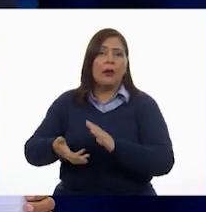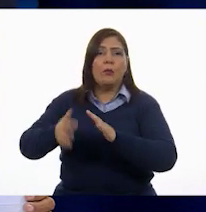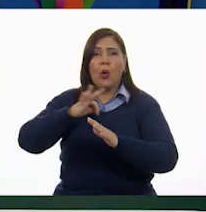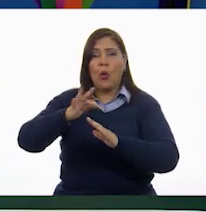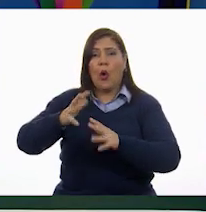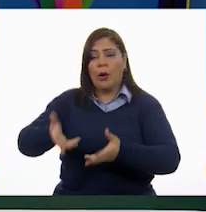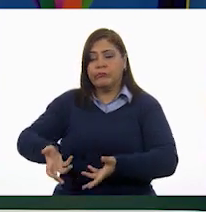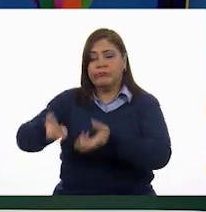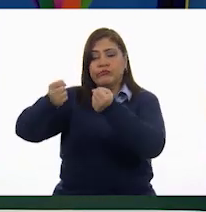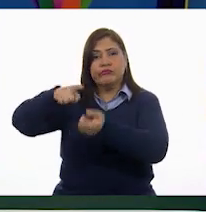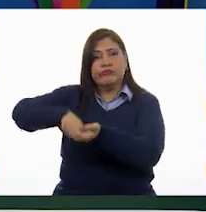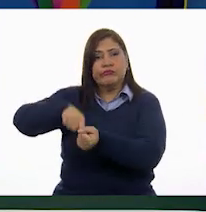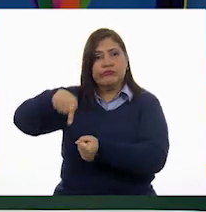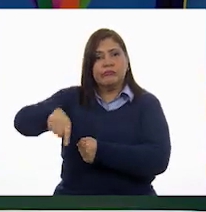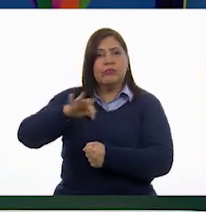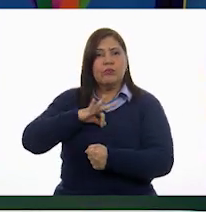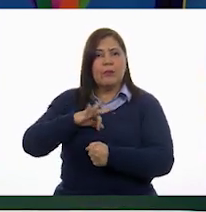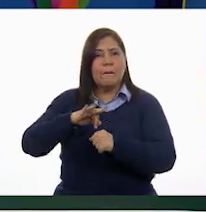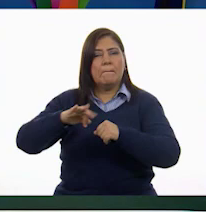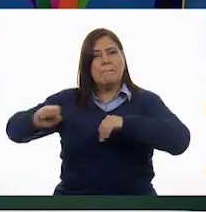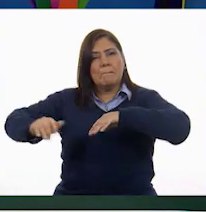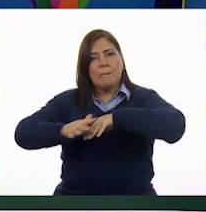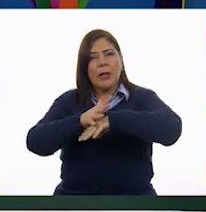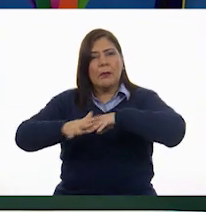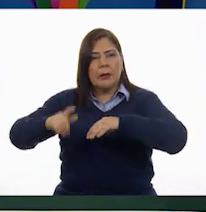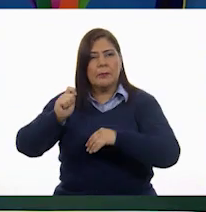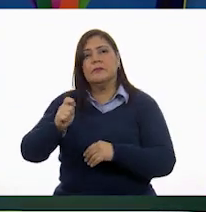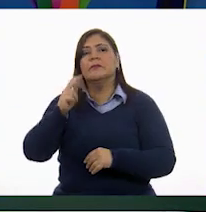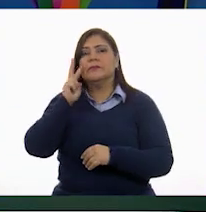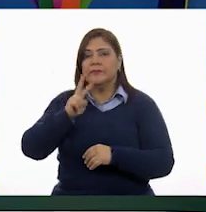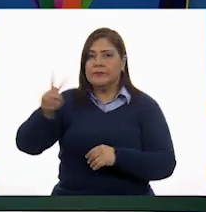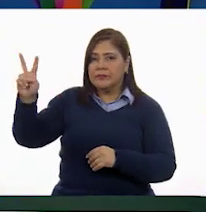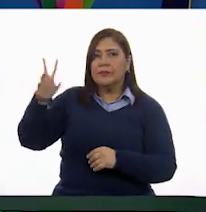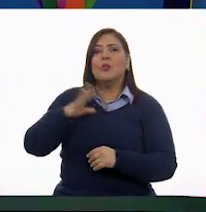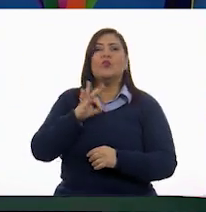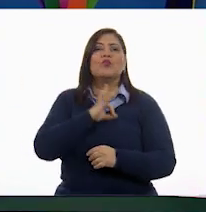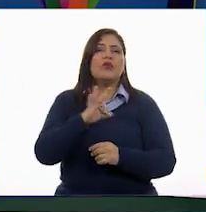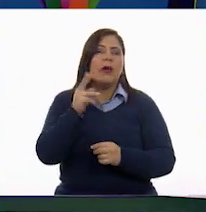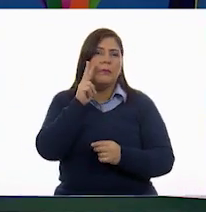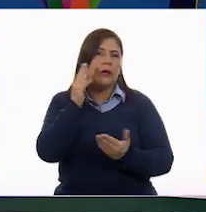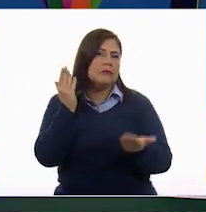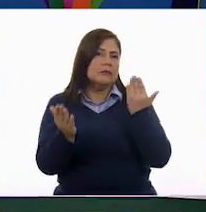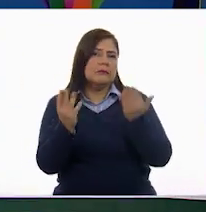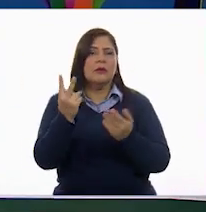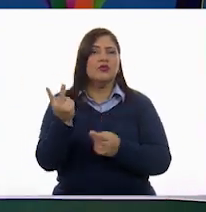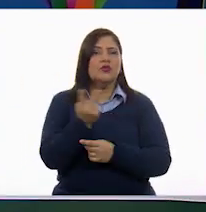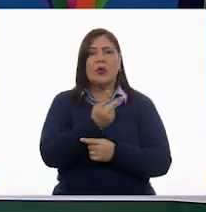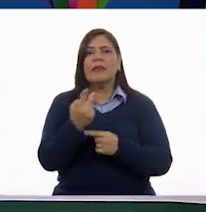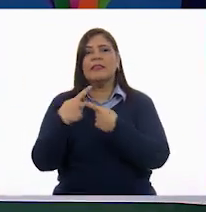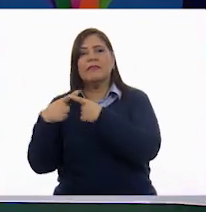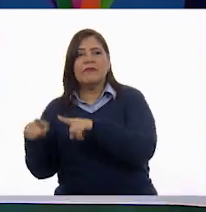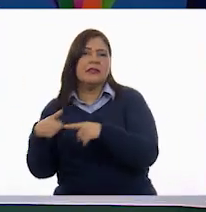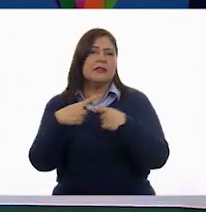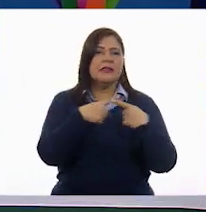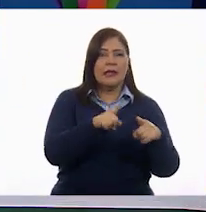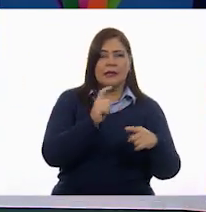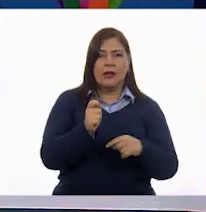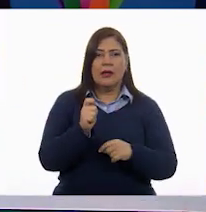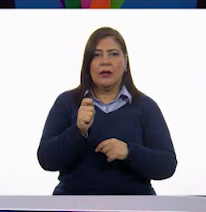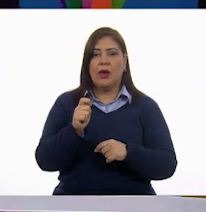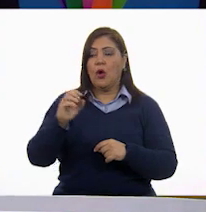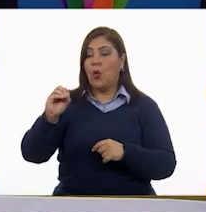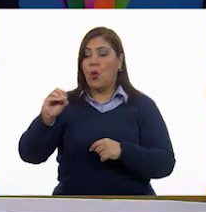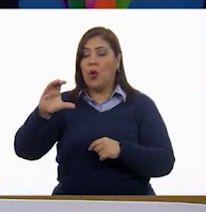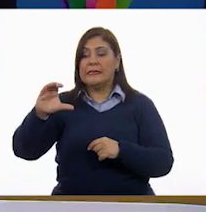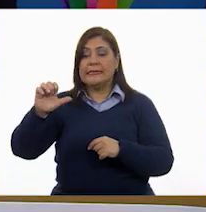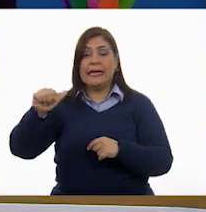Y como lo acabamos de ver, aquí ya podríamos establecer una pequeña diferencia entre qué es el océano y qué es el